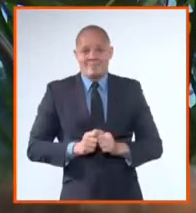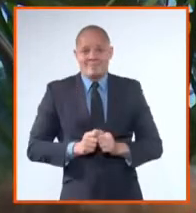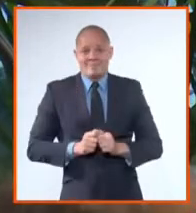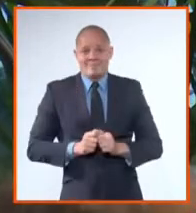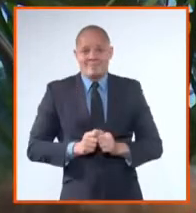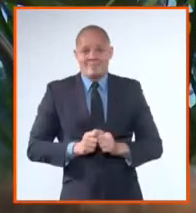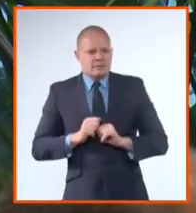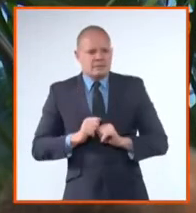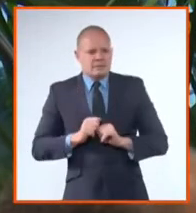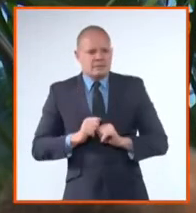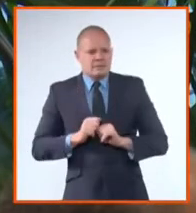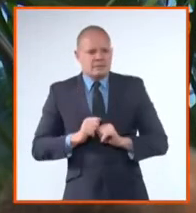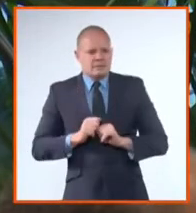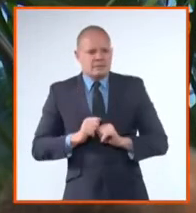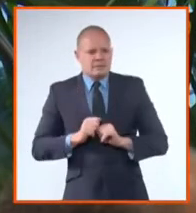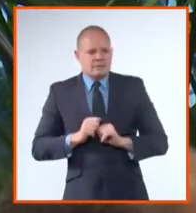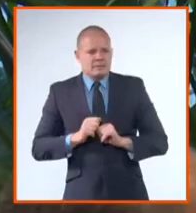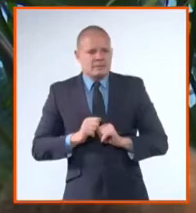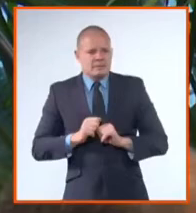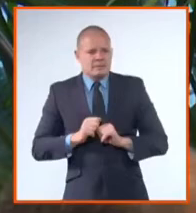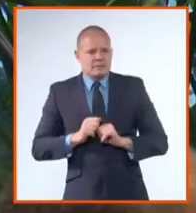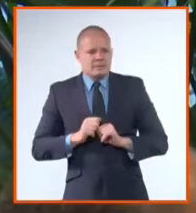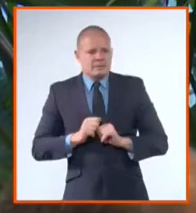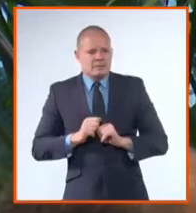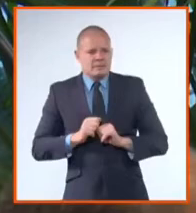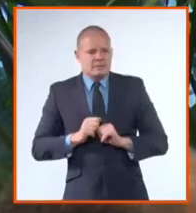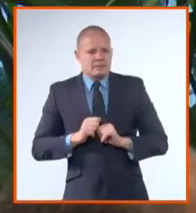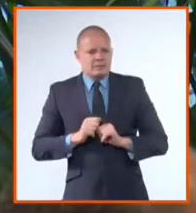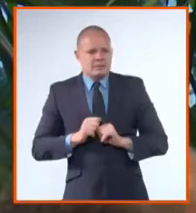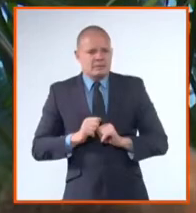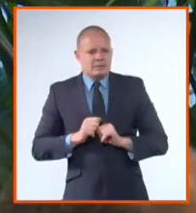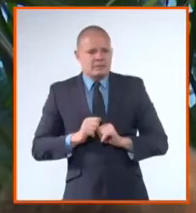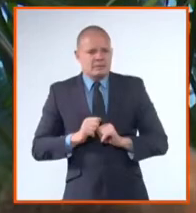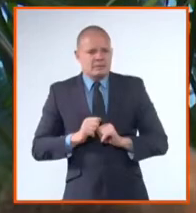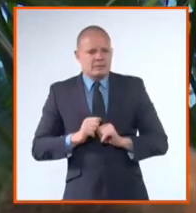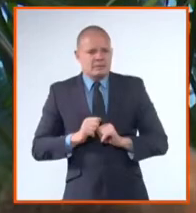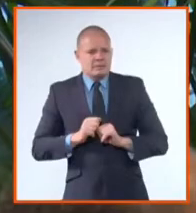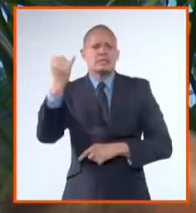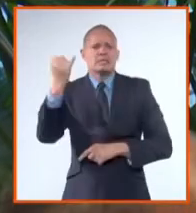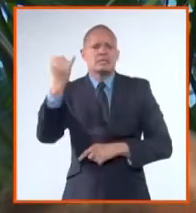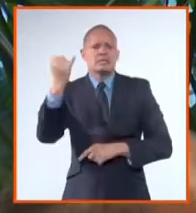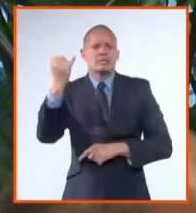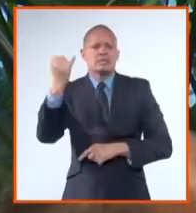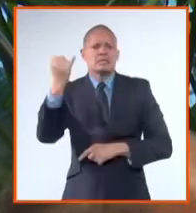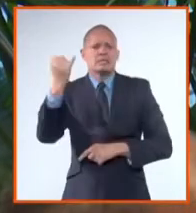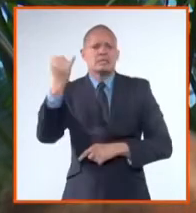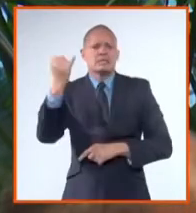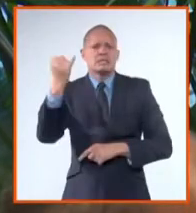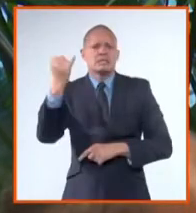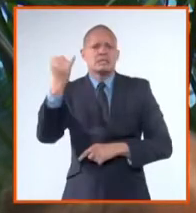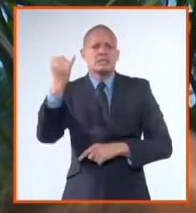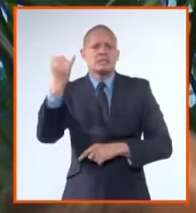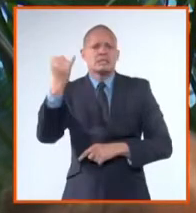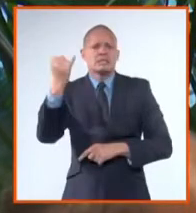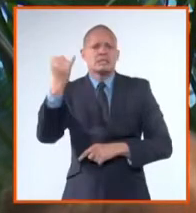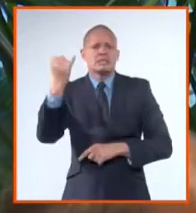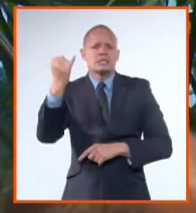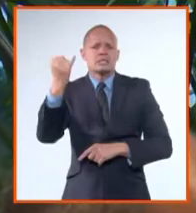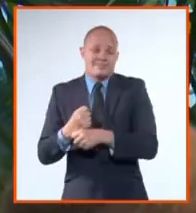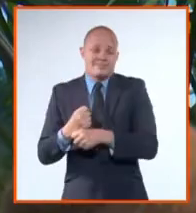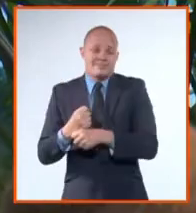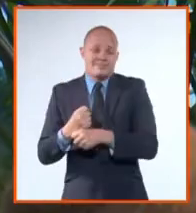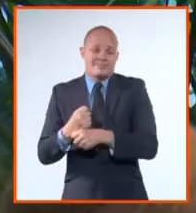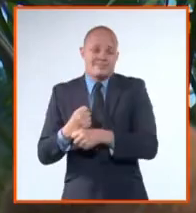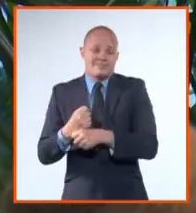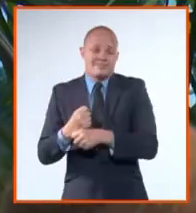las grandes transnacionales, los grandes poderes económicos, los grandes países desarrollados. Y nosotros